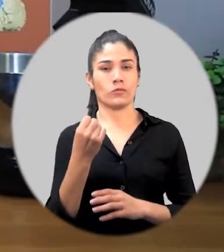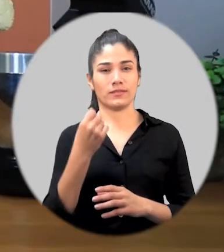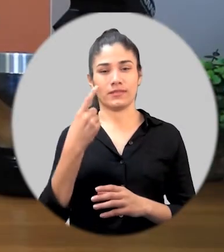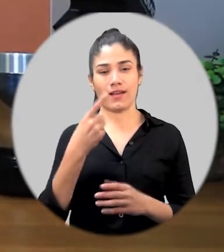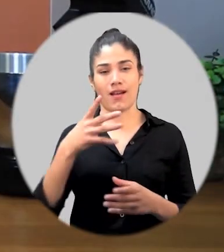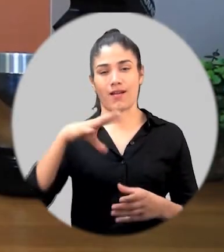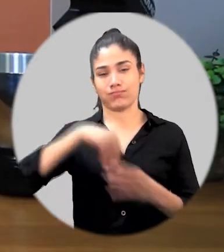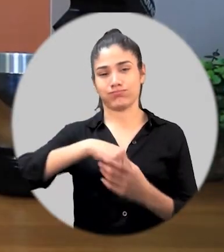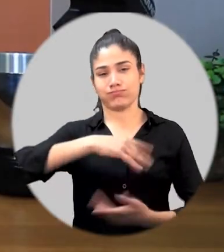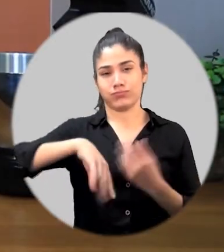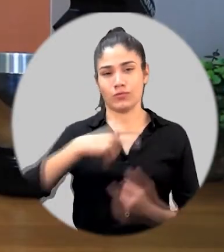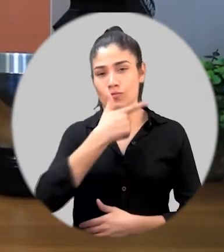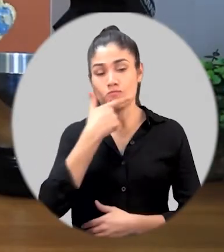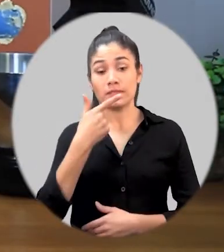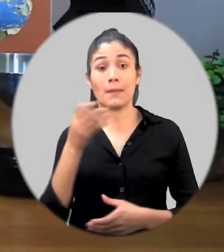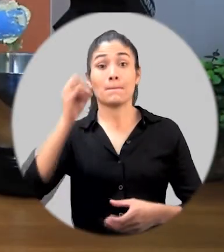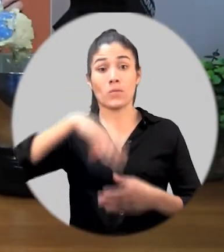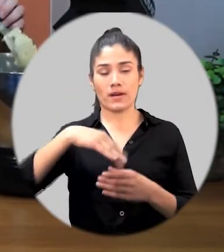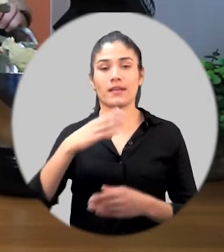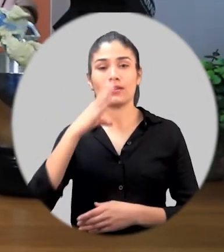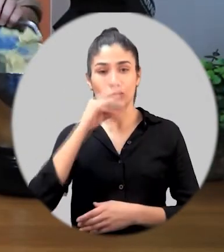incorporarle el chocolate.